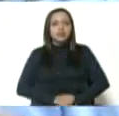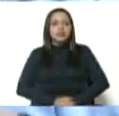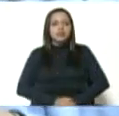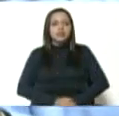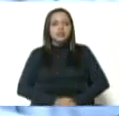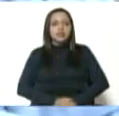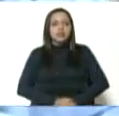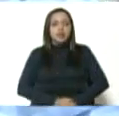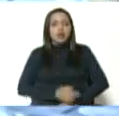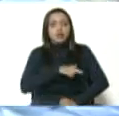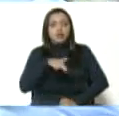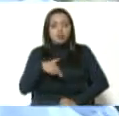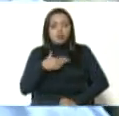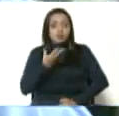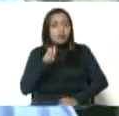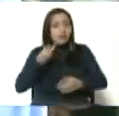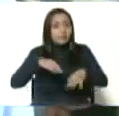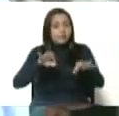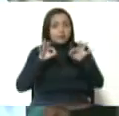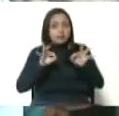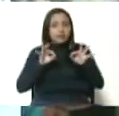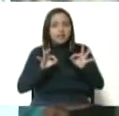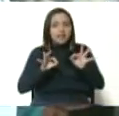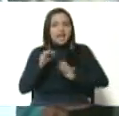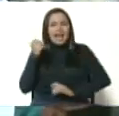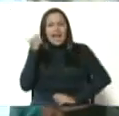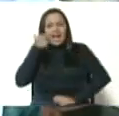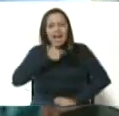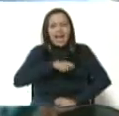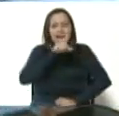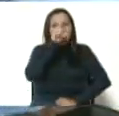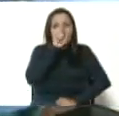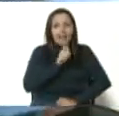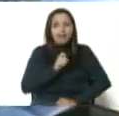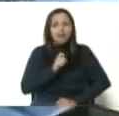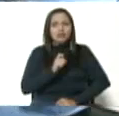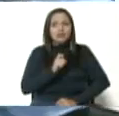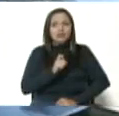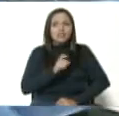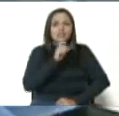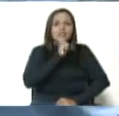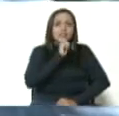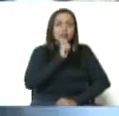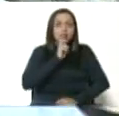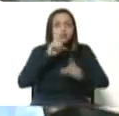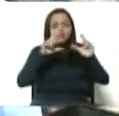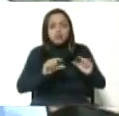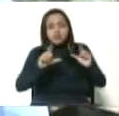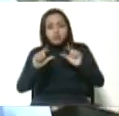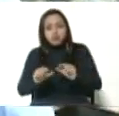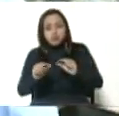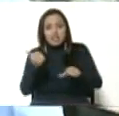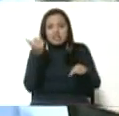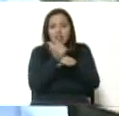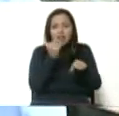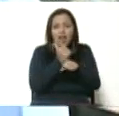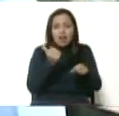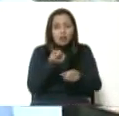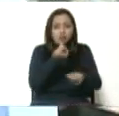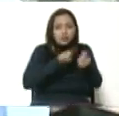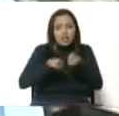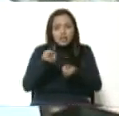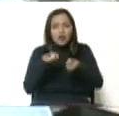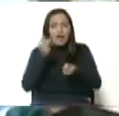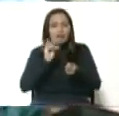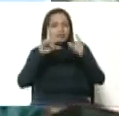muy especial, porque son años de caída del producto sostenido del Producto Interno Bruto, pero